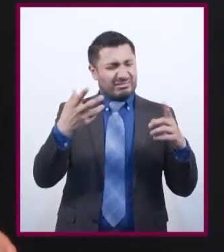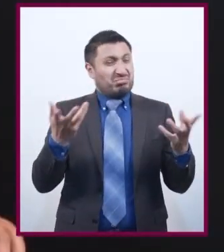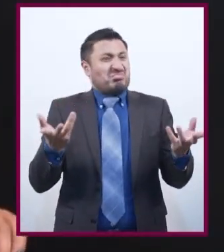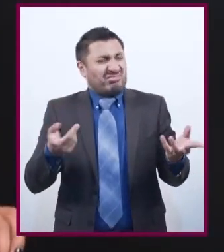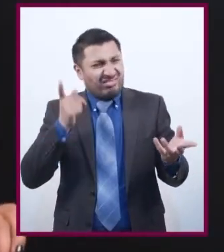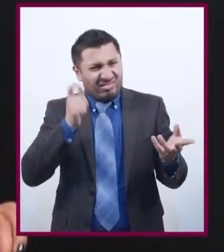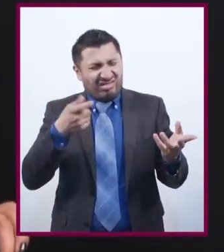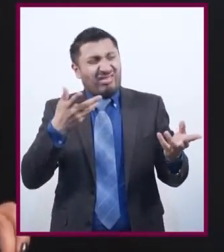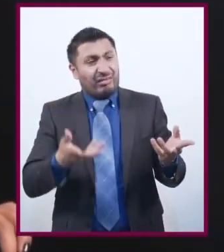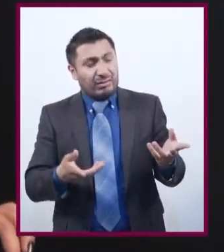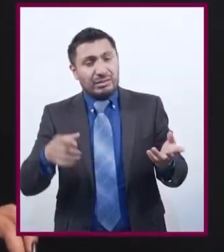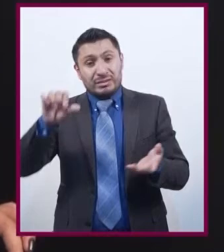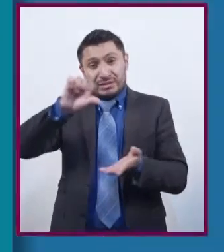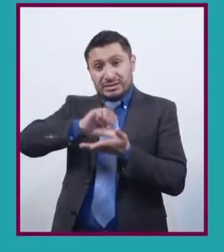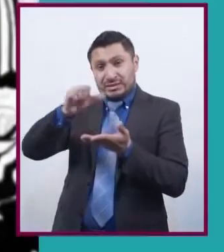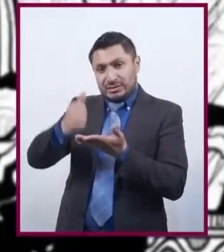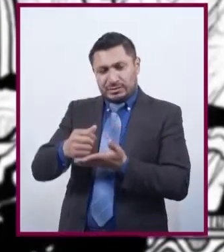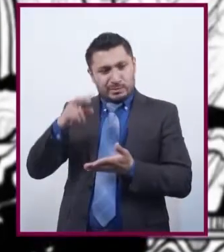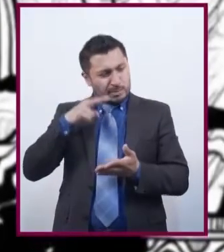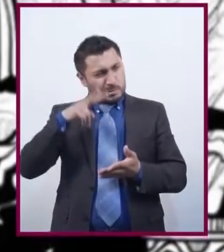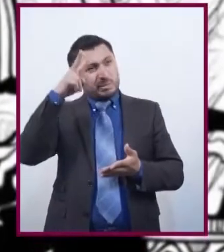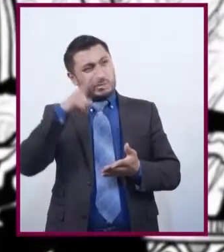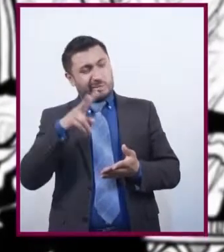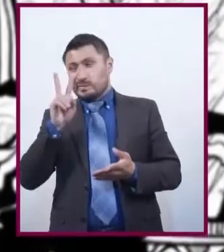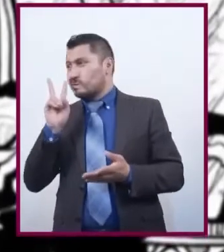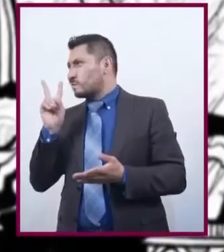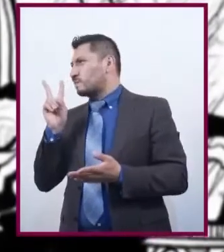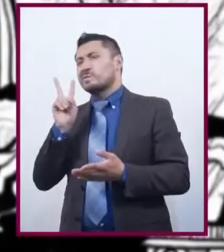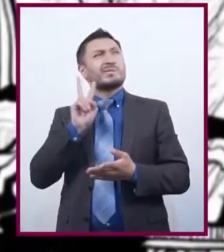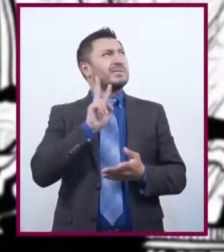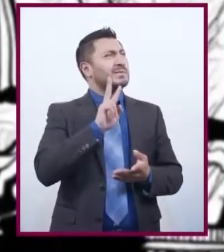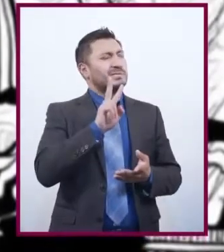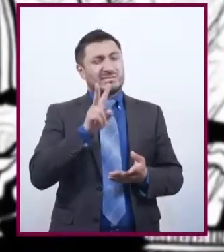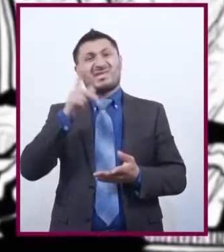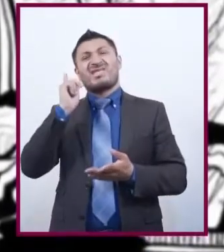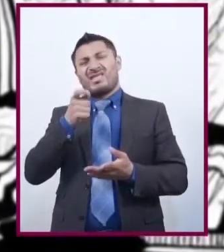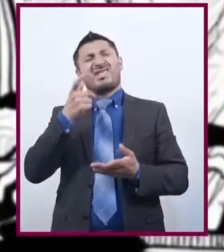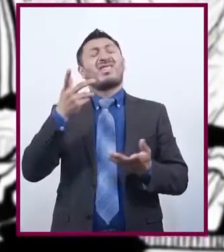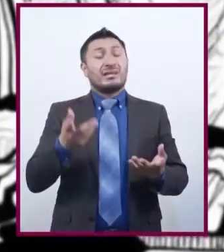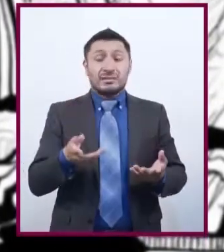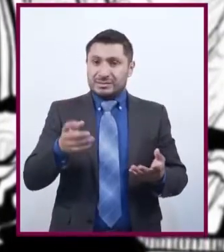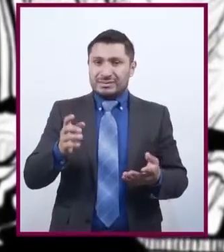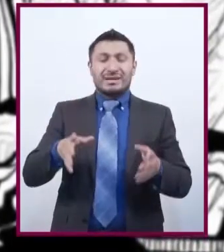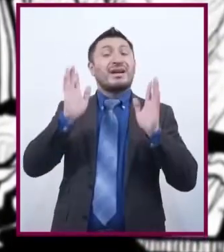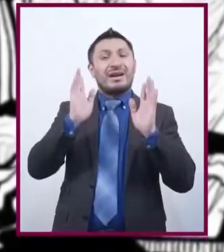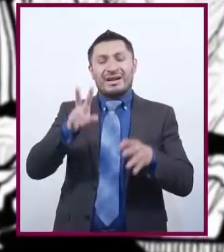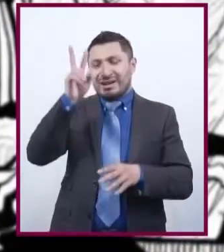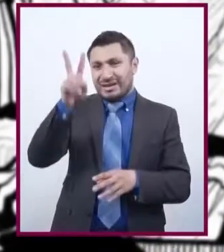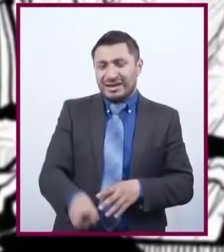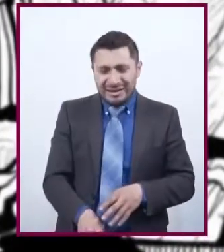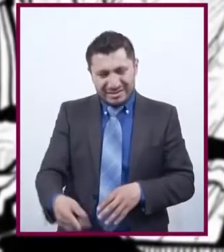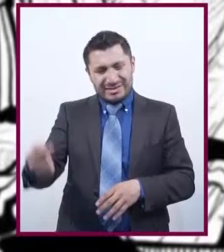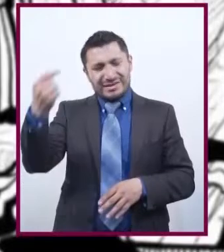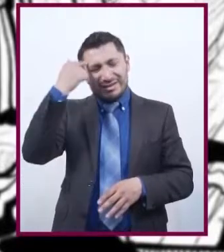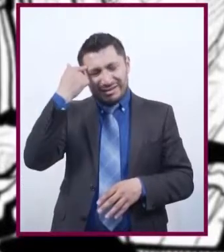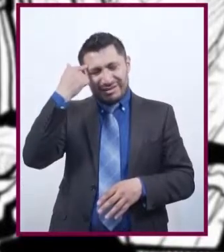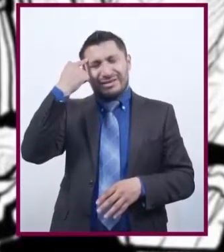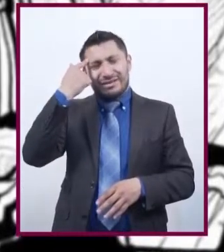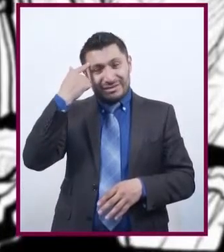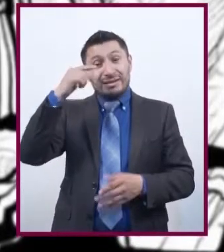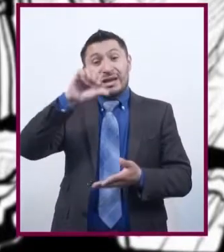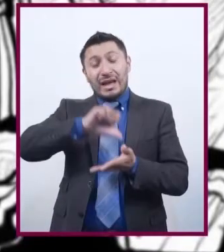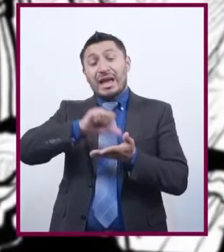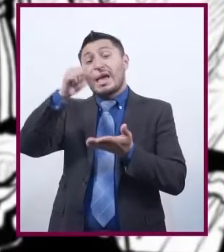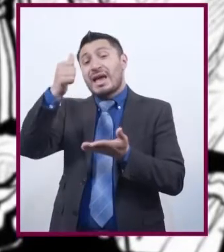qué extraño fenómeno Era ese reflexioné un momento mirando en torno suyo por todo el salón cuando al final la verdad